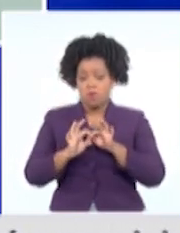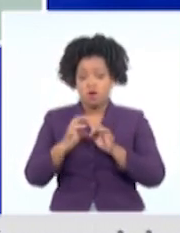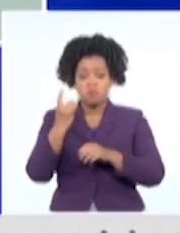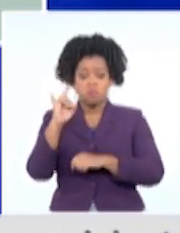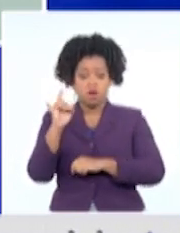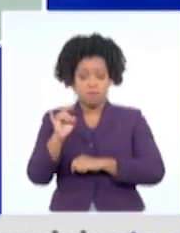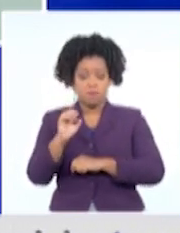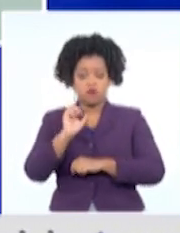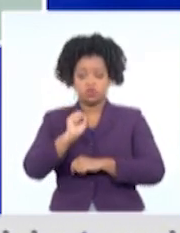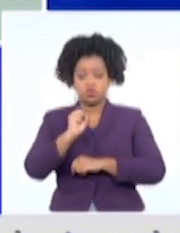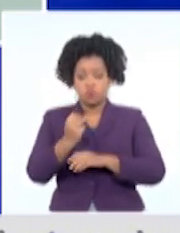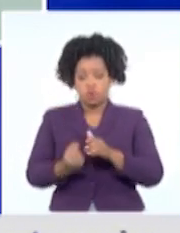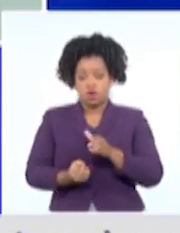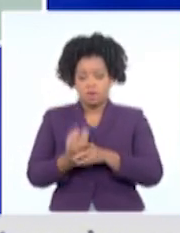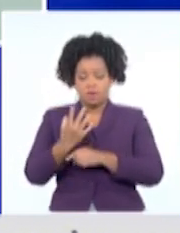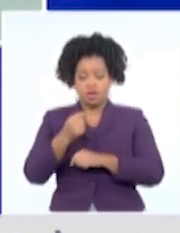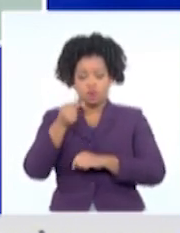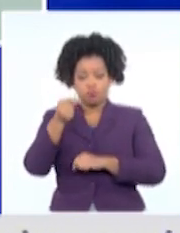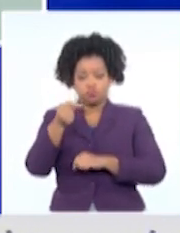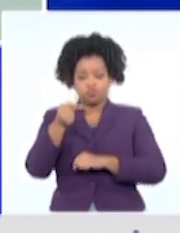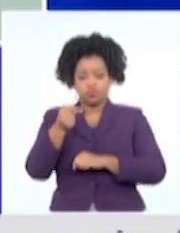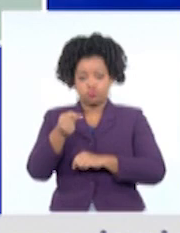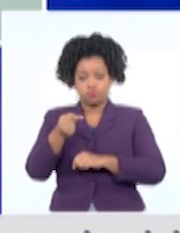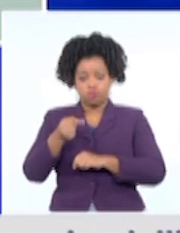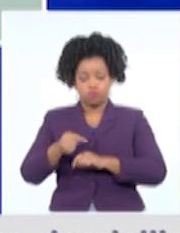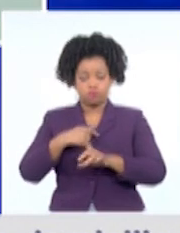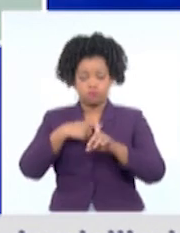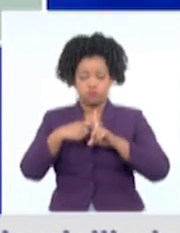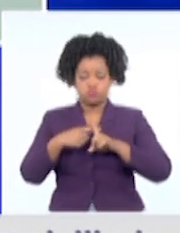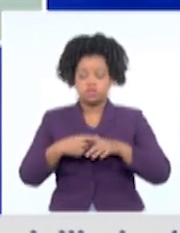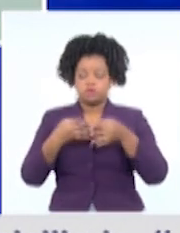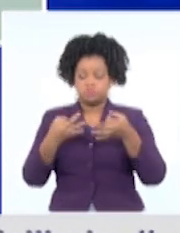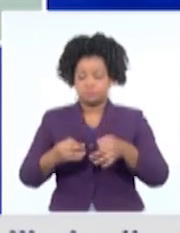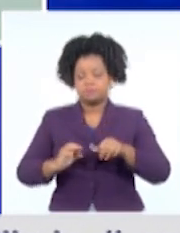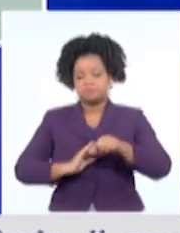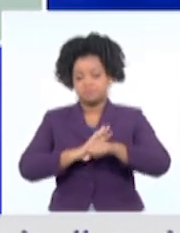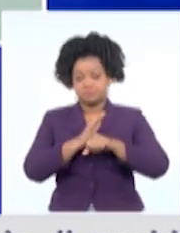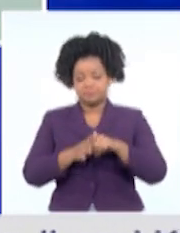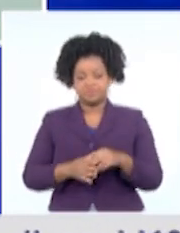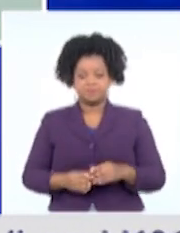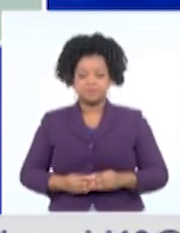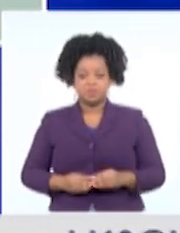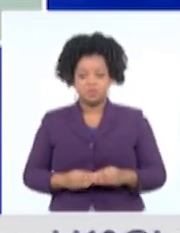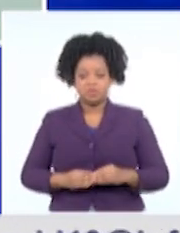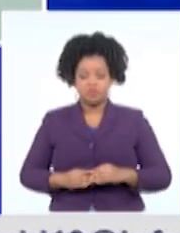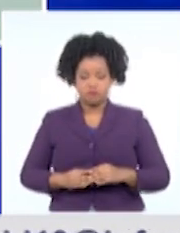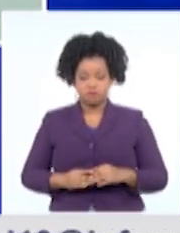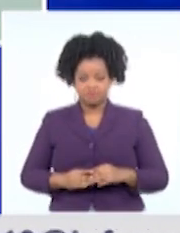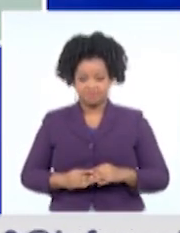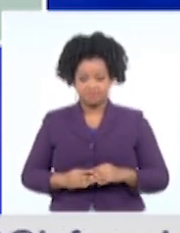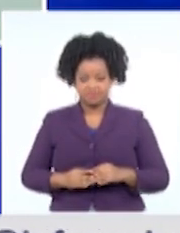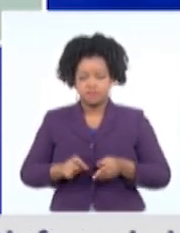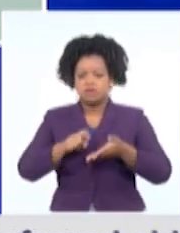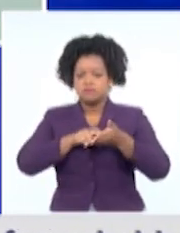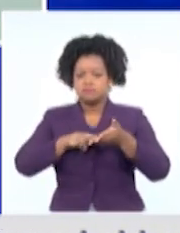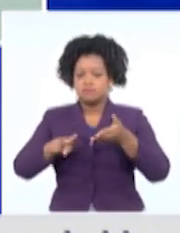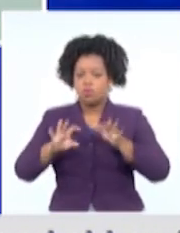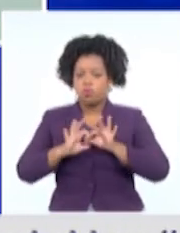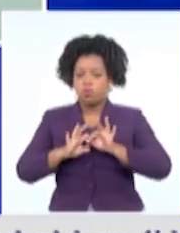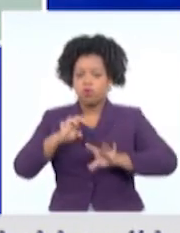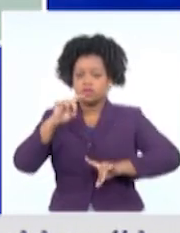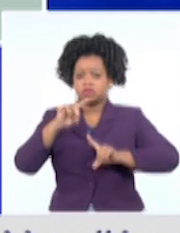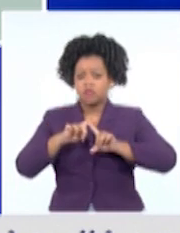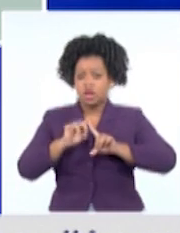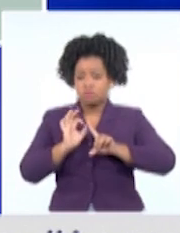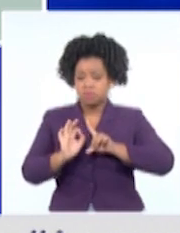reportan un caso positivo autóctono a la COVID-19. La provincia de Guantánamo, la más oriental